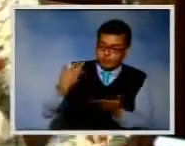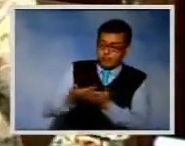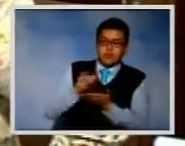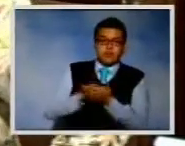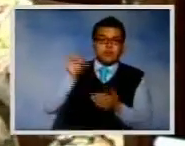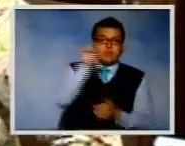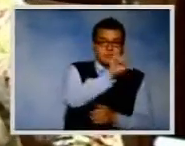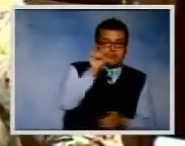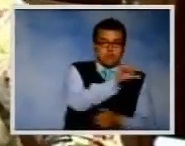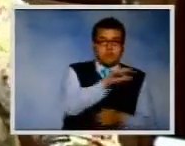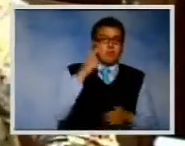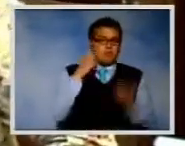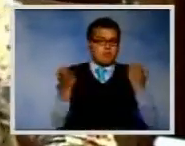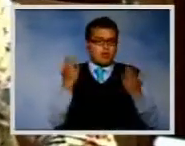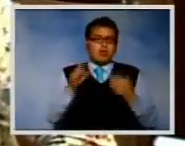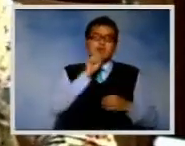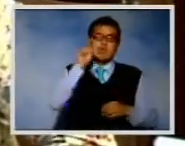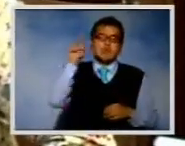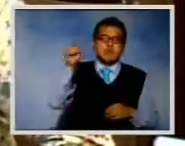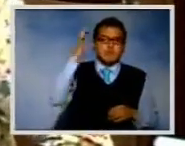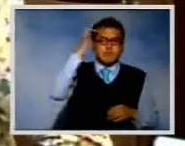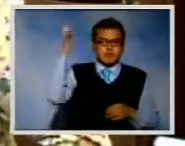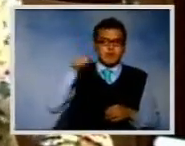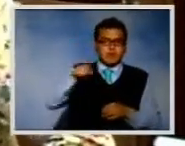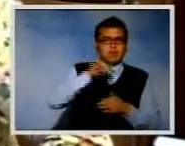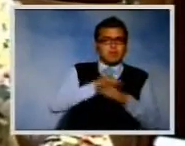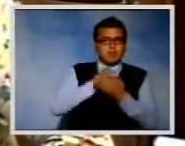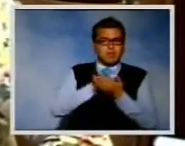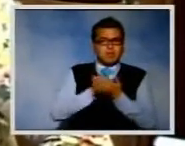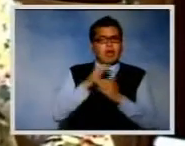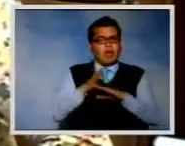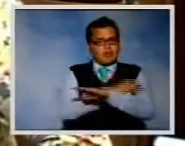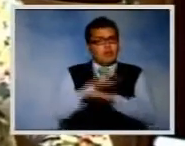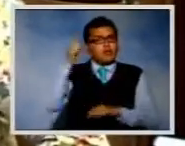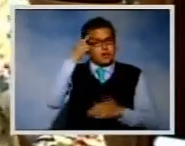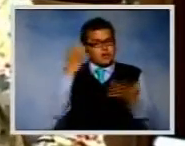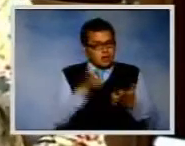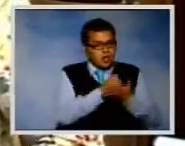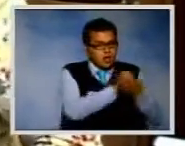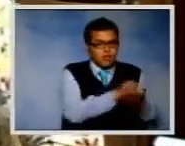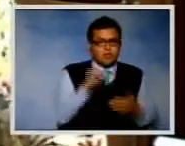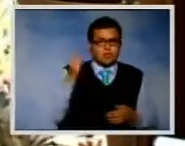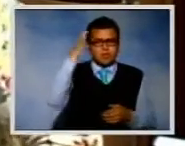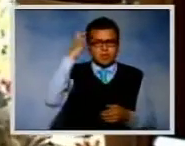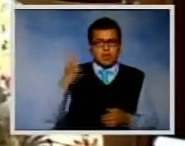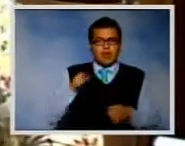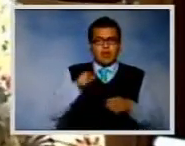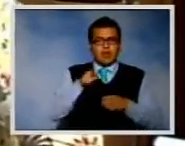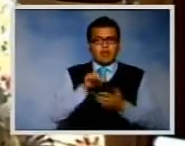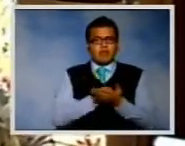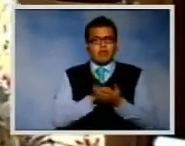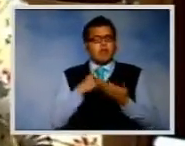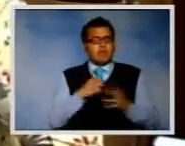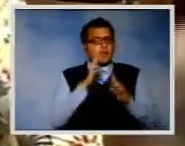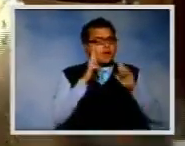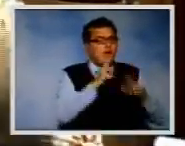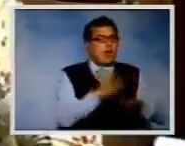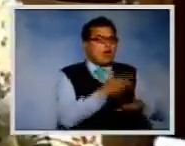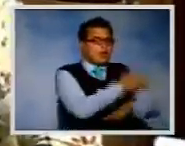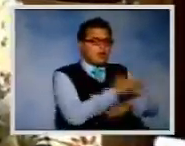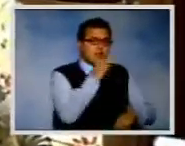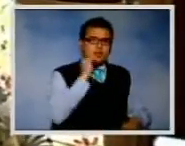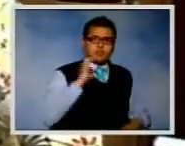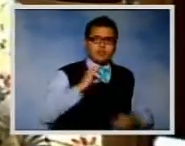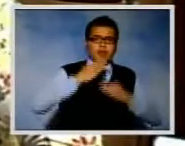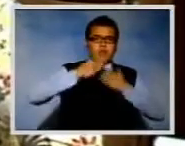Y yo le hago una pregunta. ¿Y por qué, si había tan buena voluntad del Gobierno Nacional, por qué antes nunca le reconocieron el salario